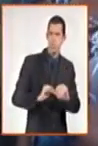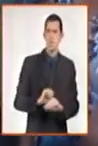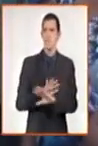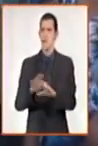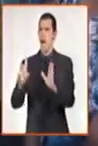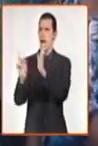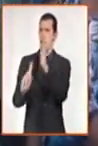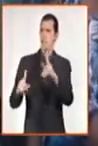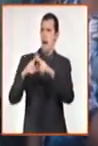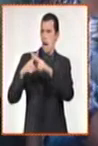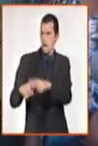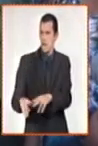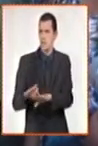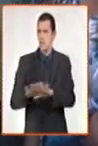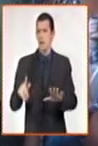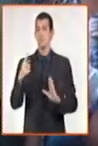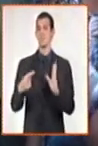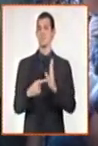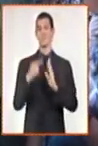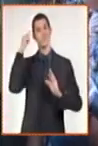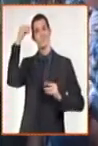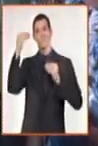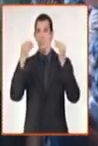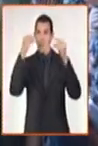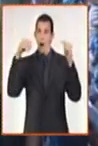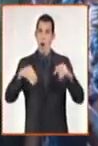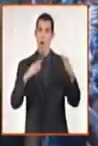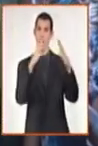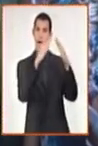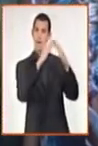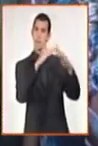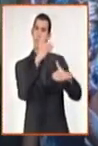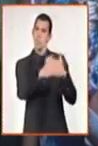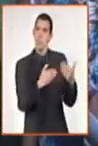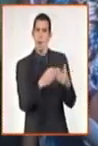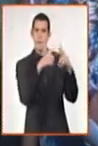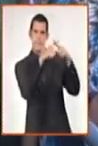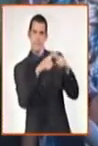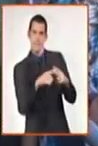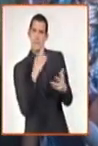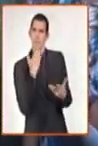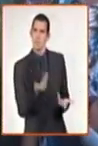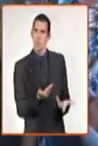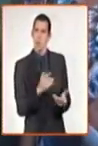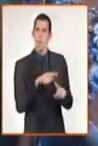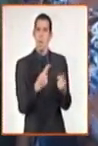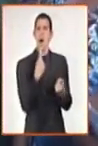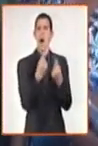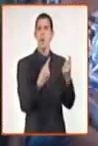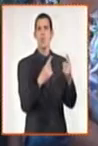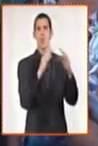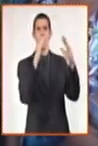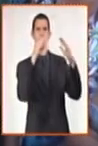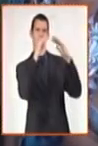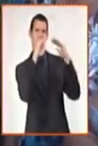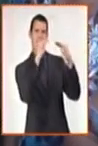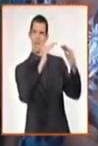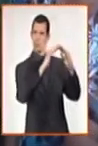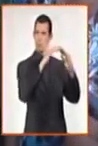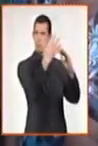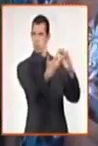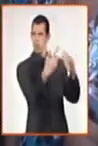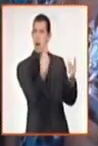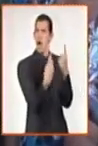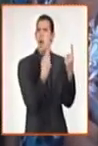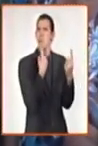alimentos y la recuperación en el tema de las viviendas. Donde aquí hay un grupo de afectaciones parciales, en la